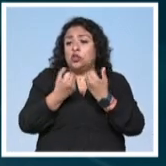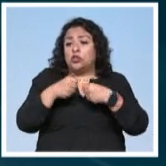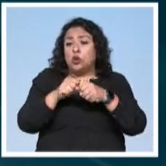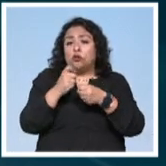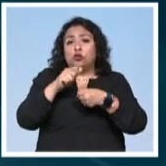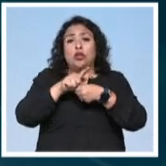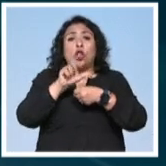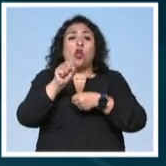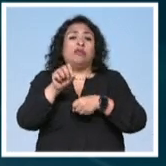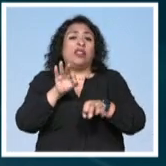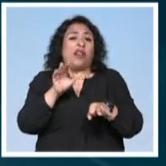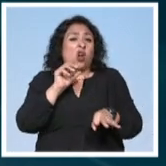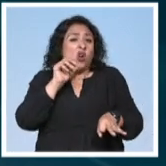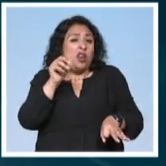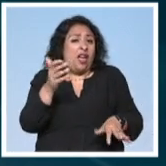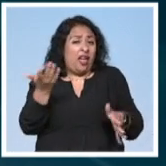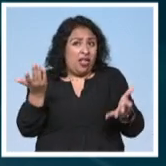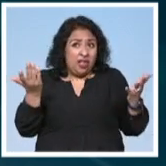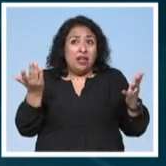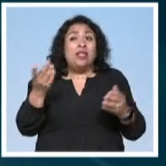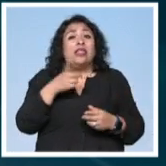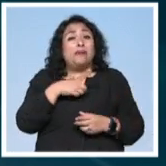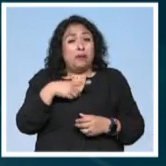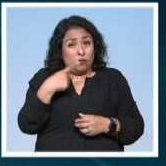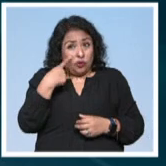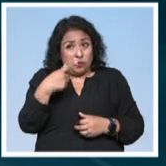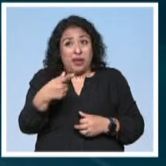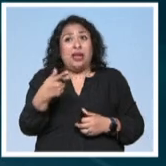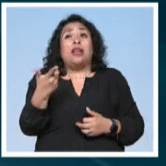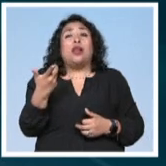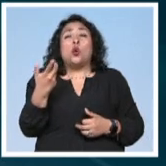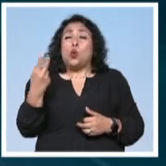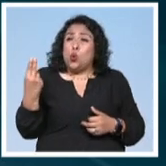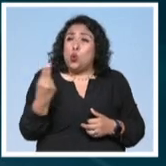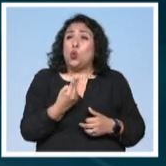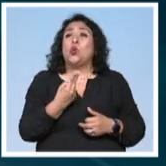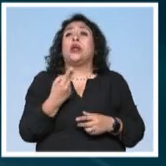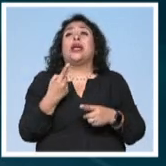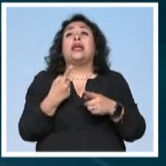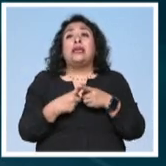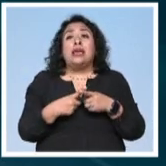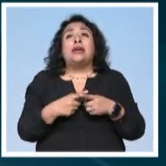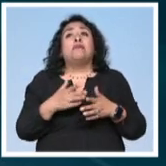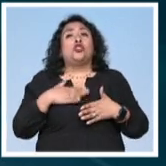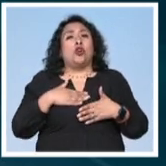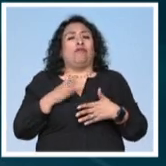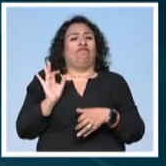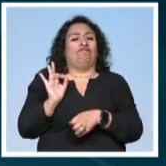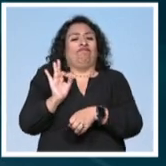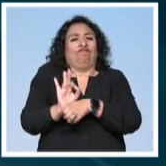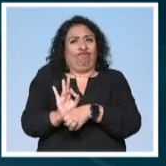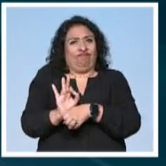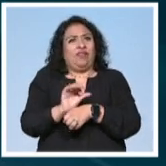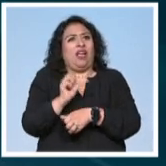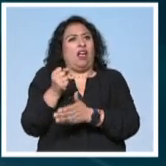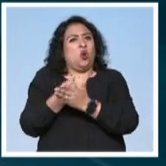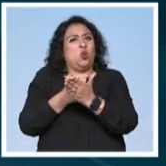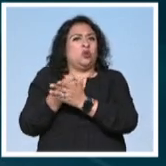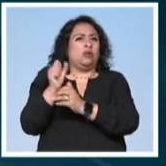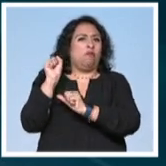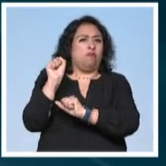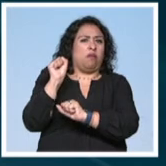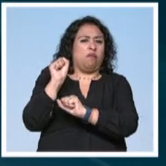de laboral. No tenemos que perder de vista las acciones urgentes que tienen que ser nuestra bandera común en la lucha